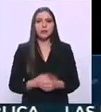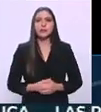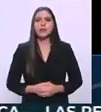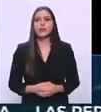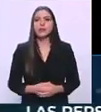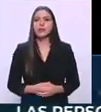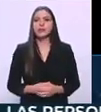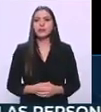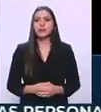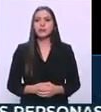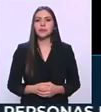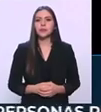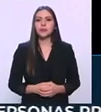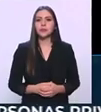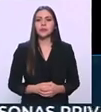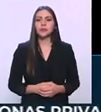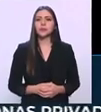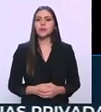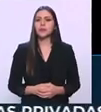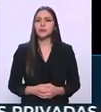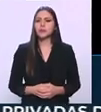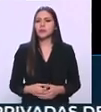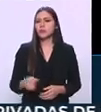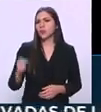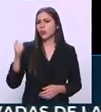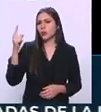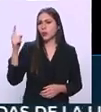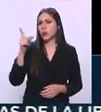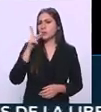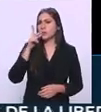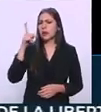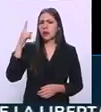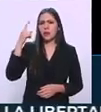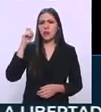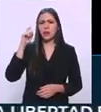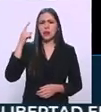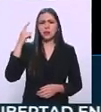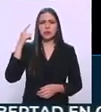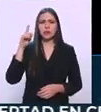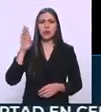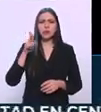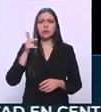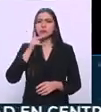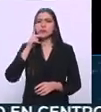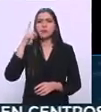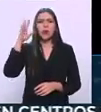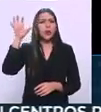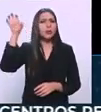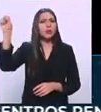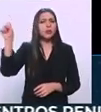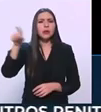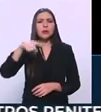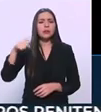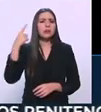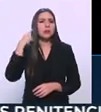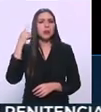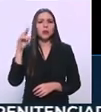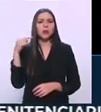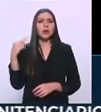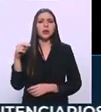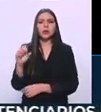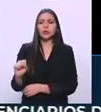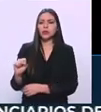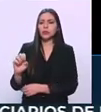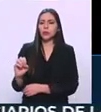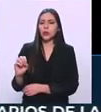eso, doctora, un concepto que no habíamos escuchado, el de la soberanía científica. Venimos de